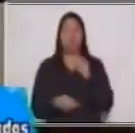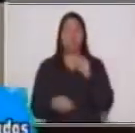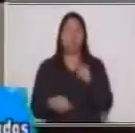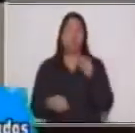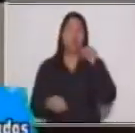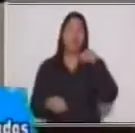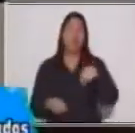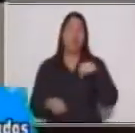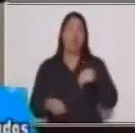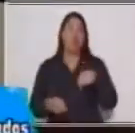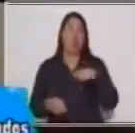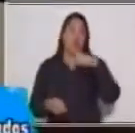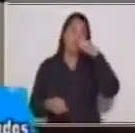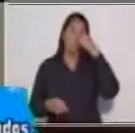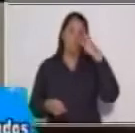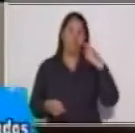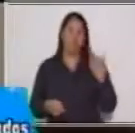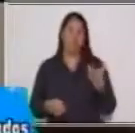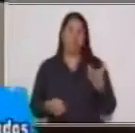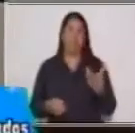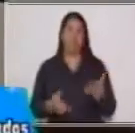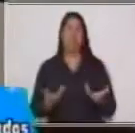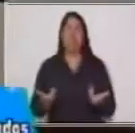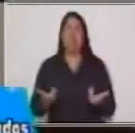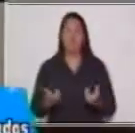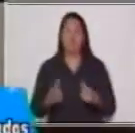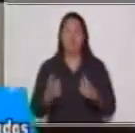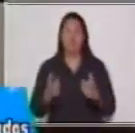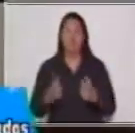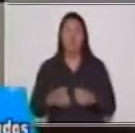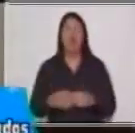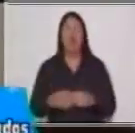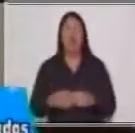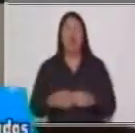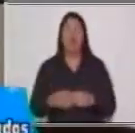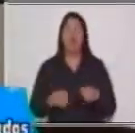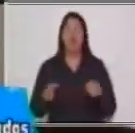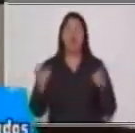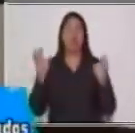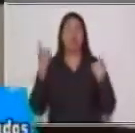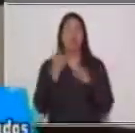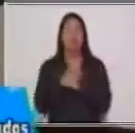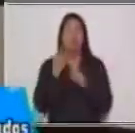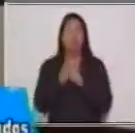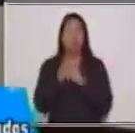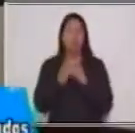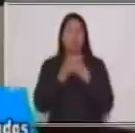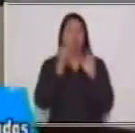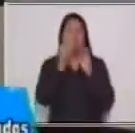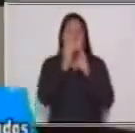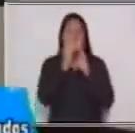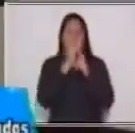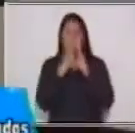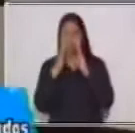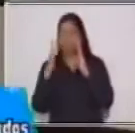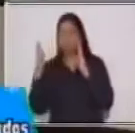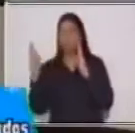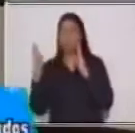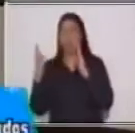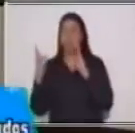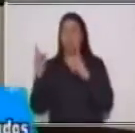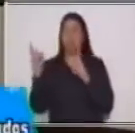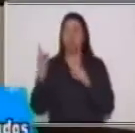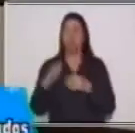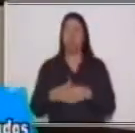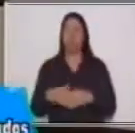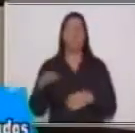hoy. Estas conversiones se trabajan a través de fórmulas. Las fórmulas van a ser siempre